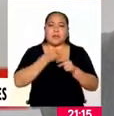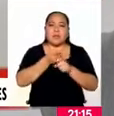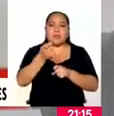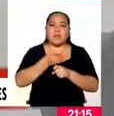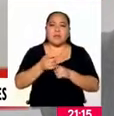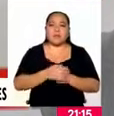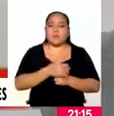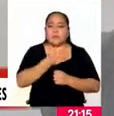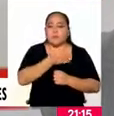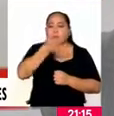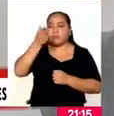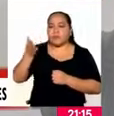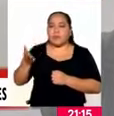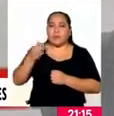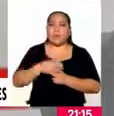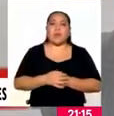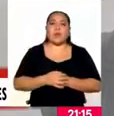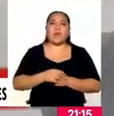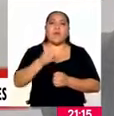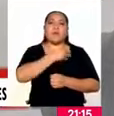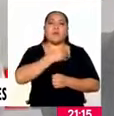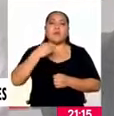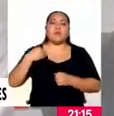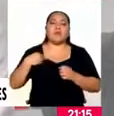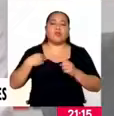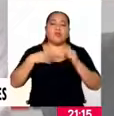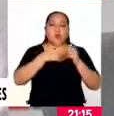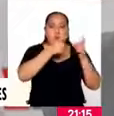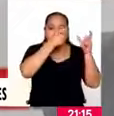Cedo la palabra al señor ministro de Defensa.